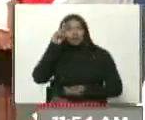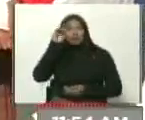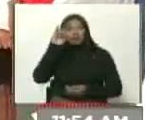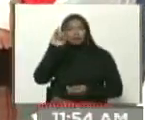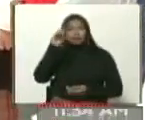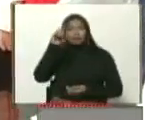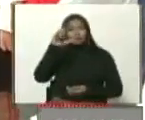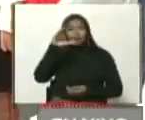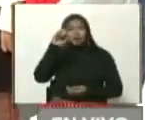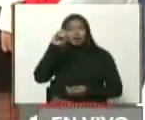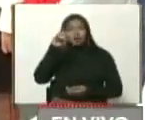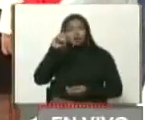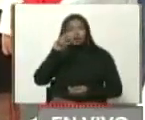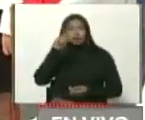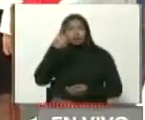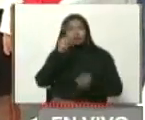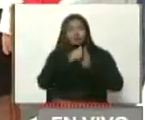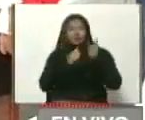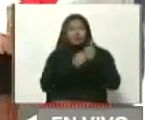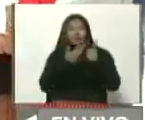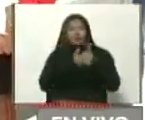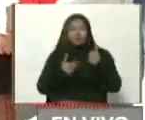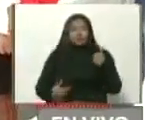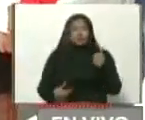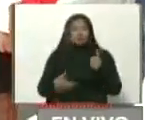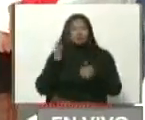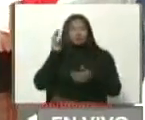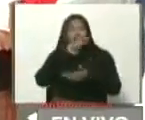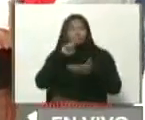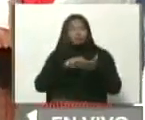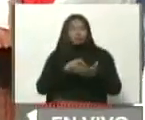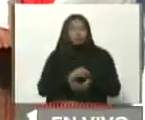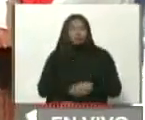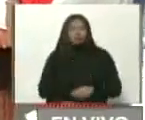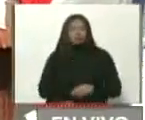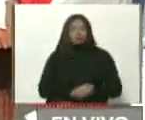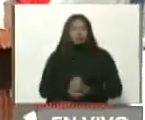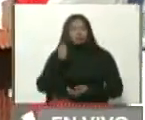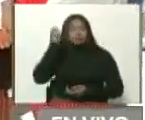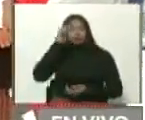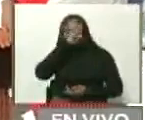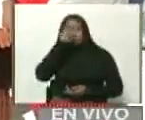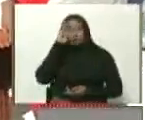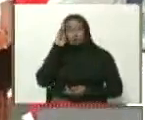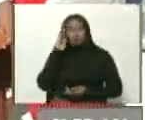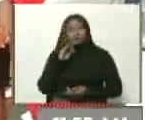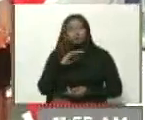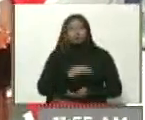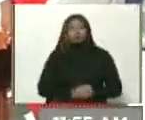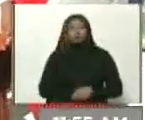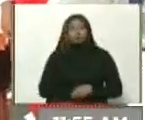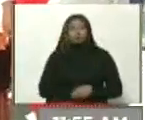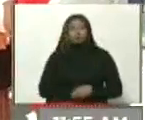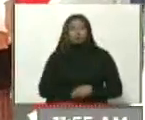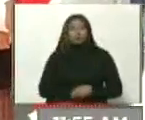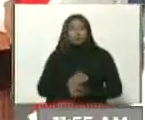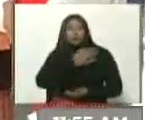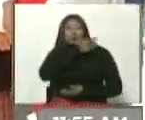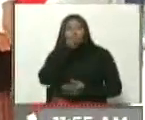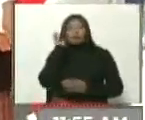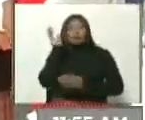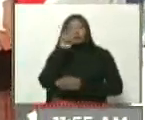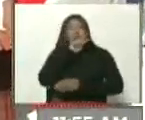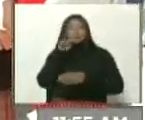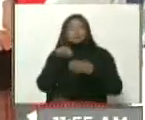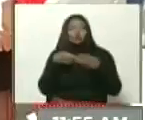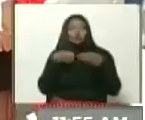Bolívar, segundo vicepresidente de la Asamblea Nacional. Del diputado Diosdado Cabello Rondón, jefe de la fracción parlamentaria